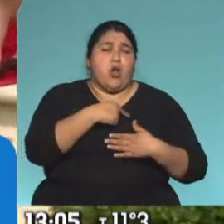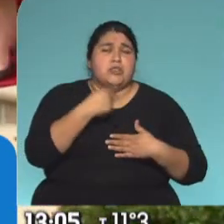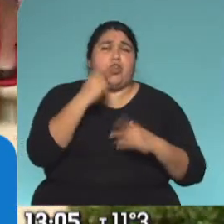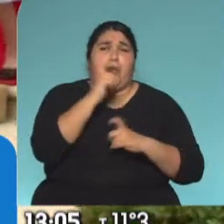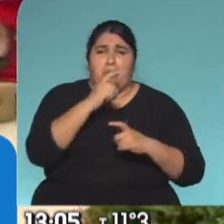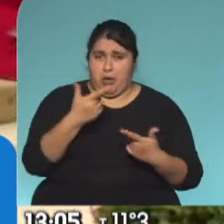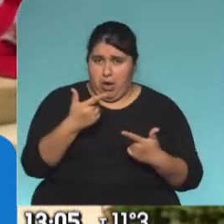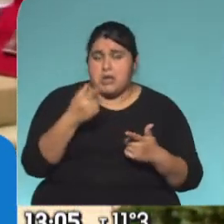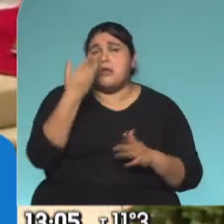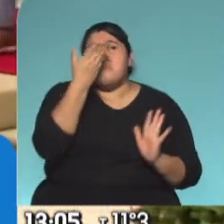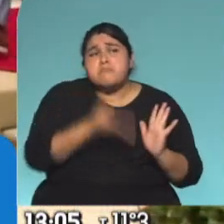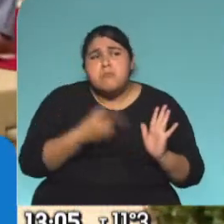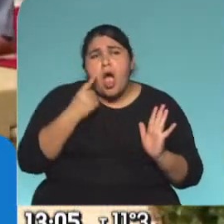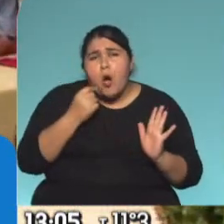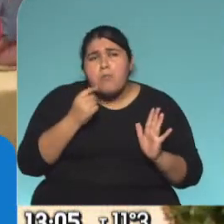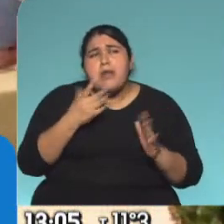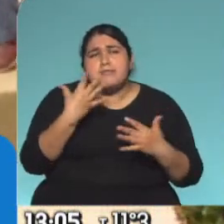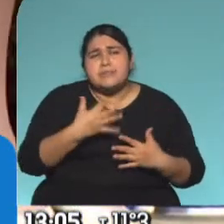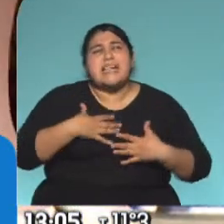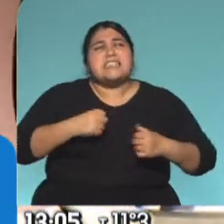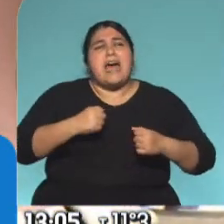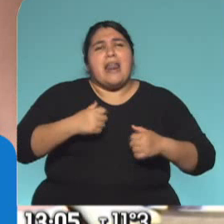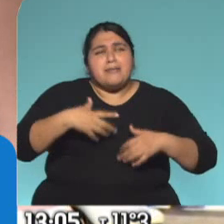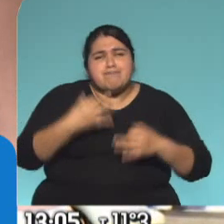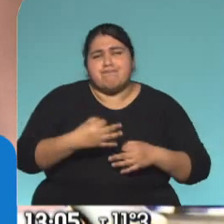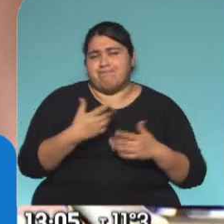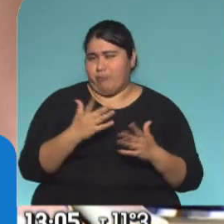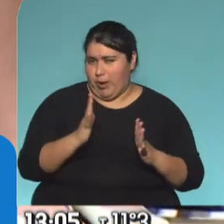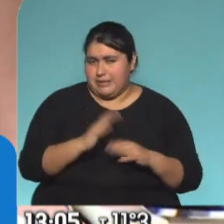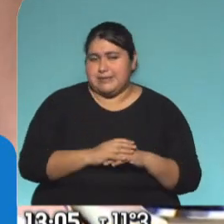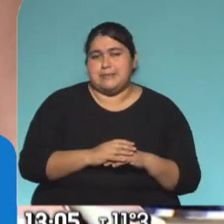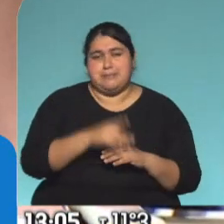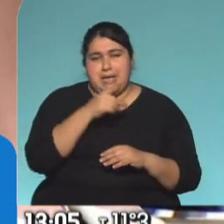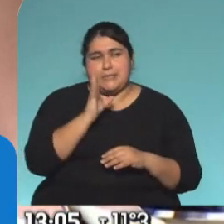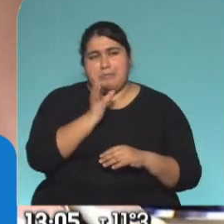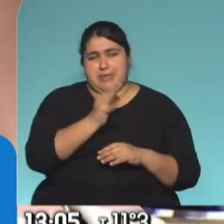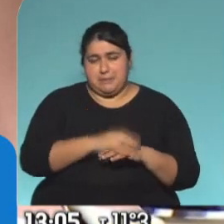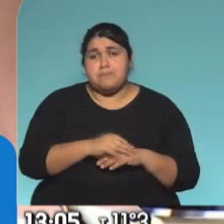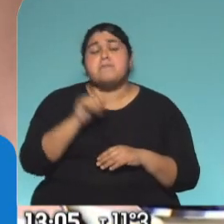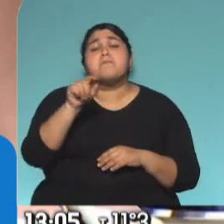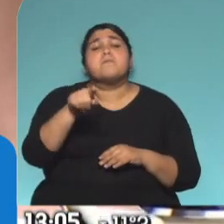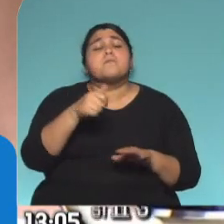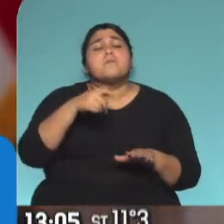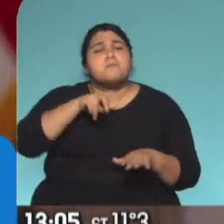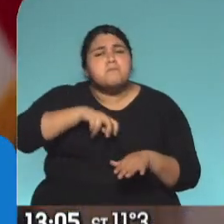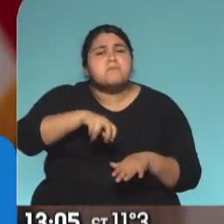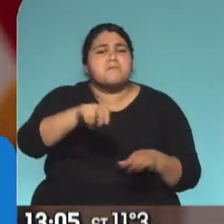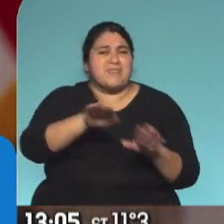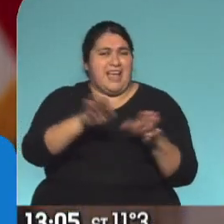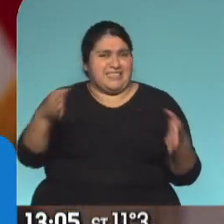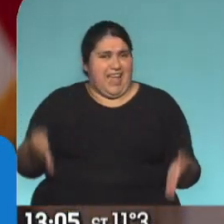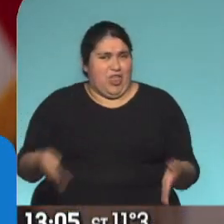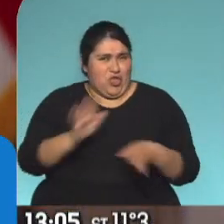pero no parece un hombre especialmente adepto a la vida sana, ¿verdad? Igualmente, fíjate vos que se acerca a ese estrado